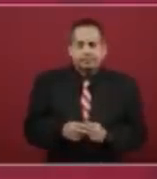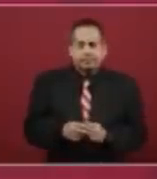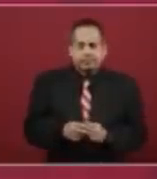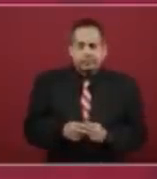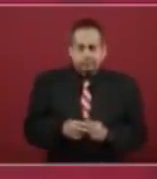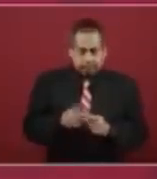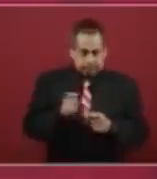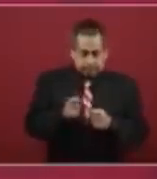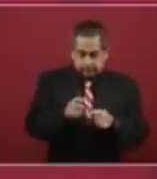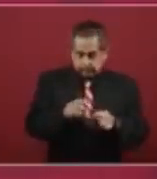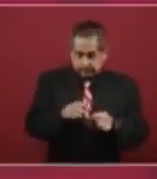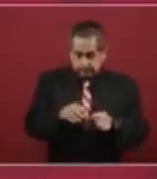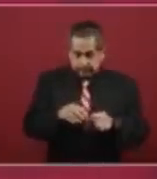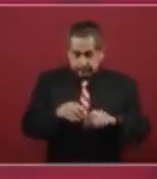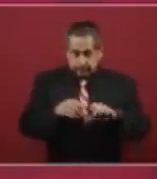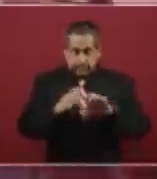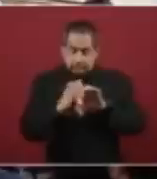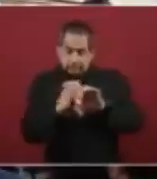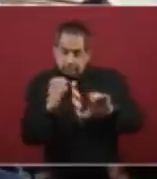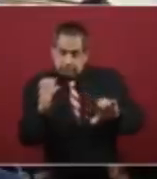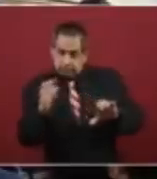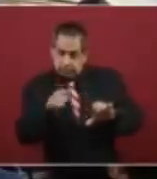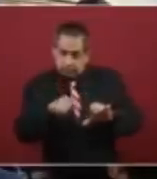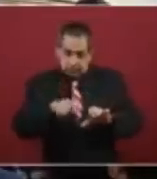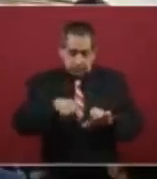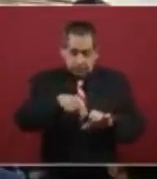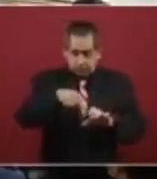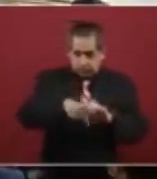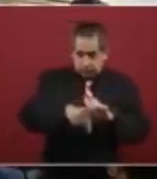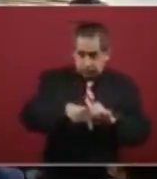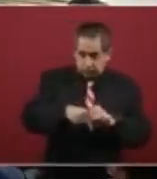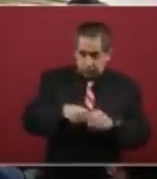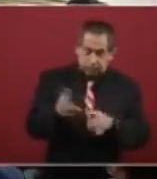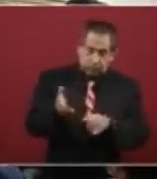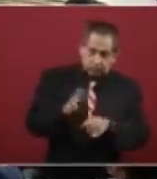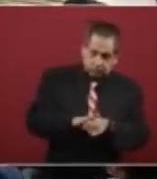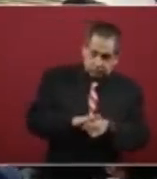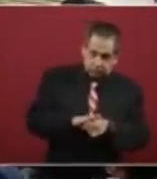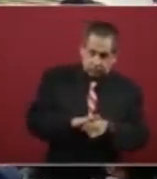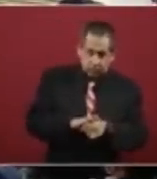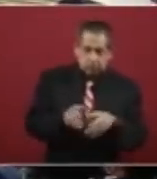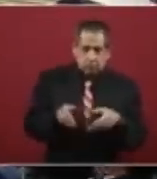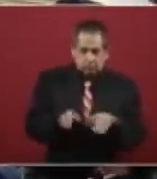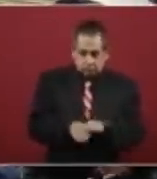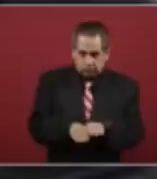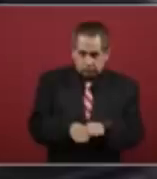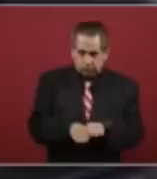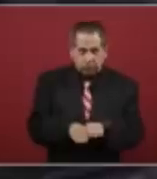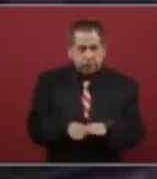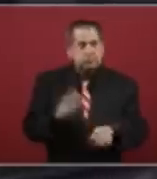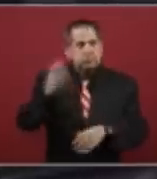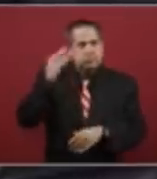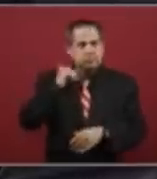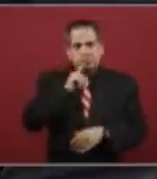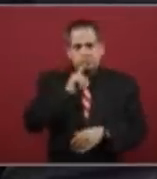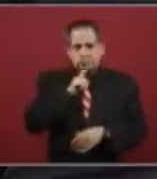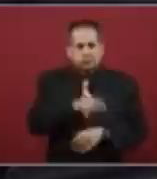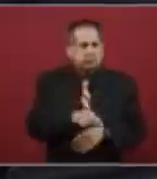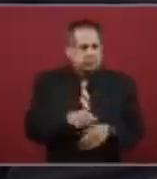sellado más tomas clandestinas que en otros tiempos. Un